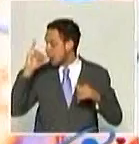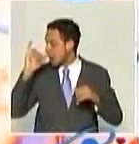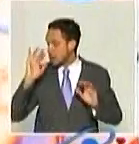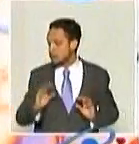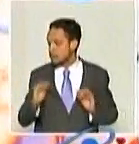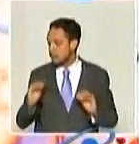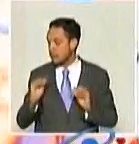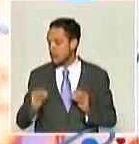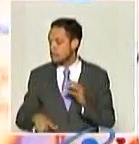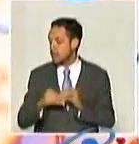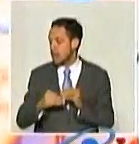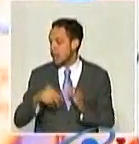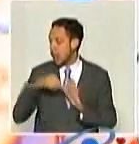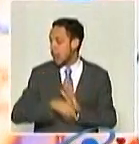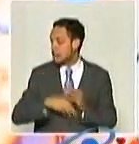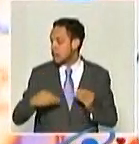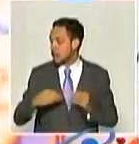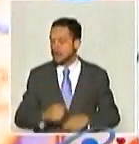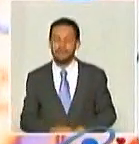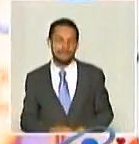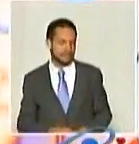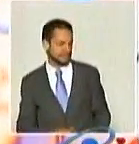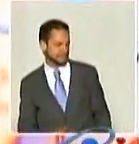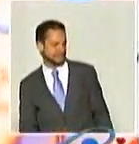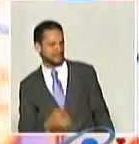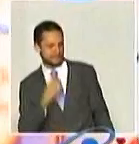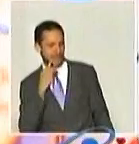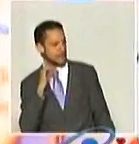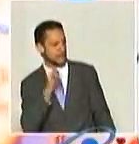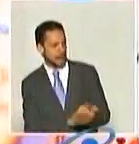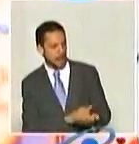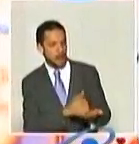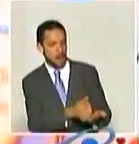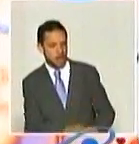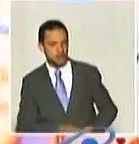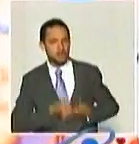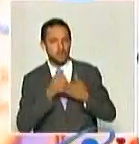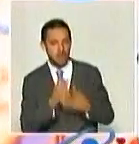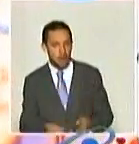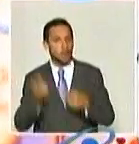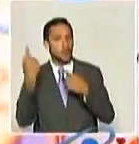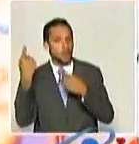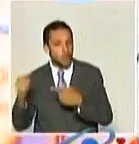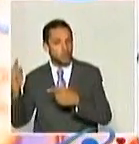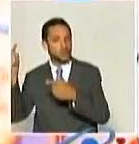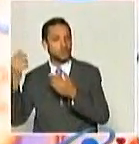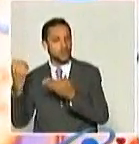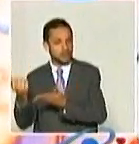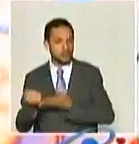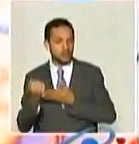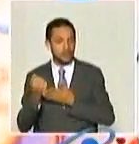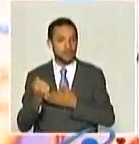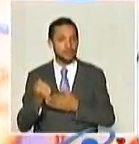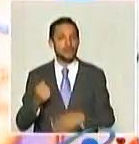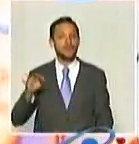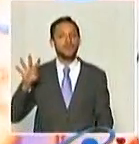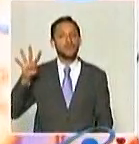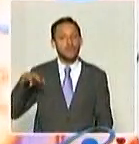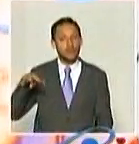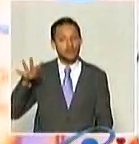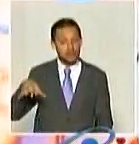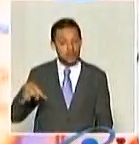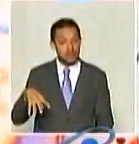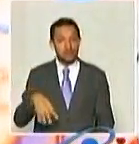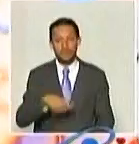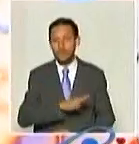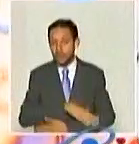comparamos con una resonancia magnética que nos la traen el día que el paciente llega y los 4 o 6 meses después de la aplicación de este plasma